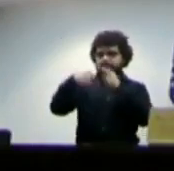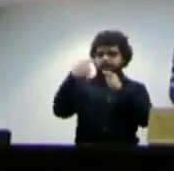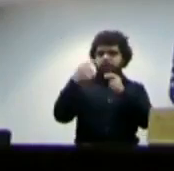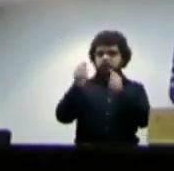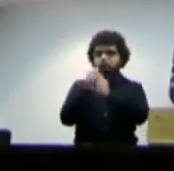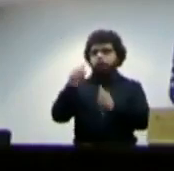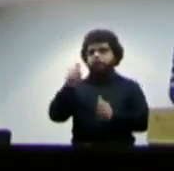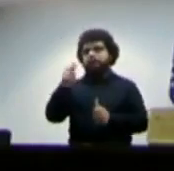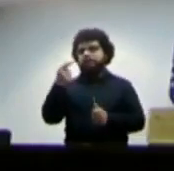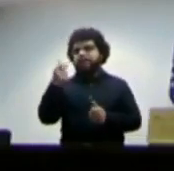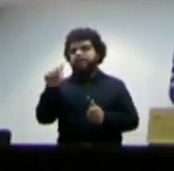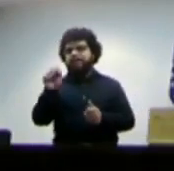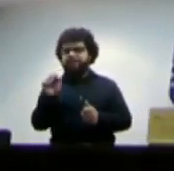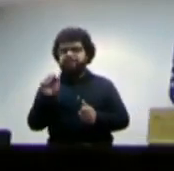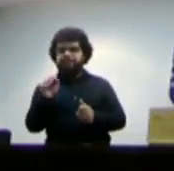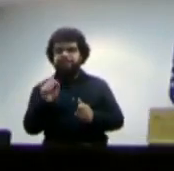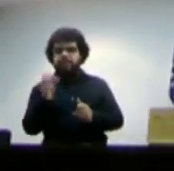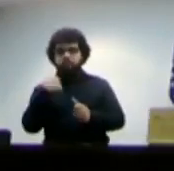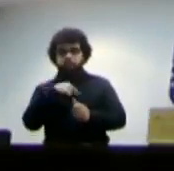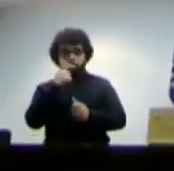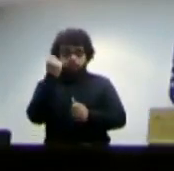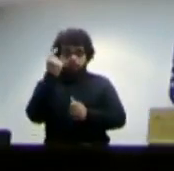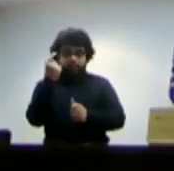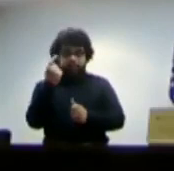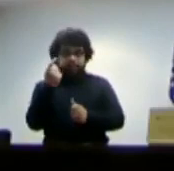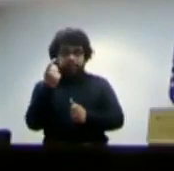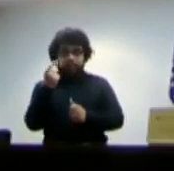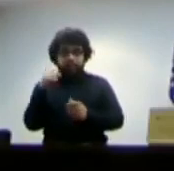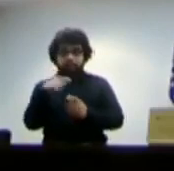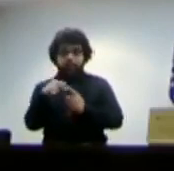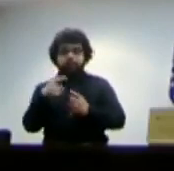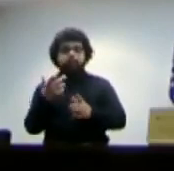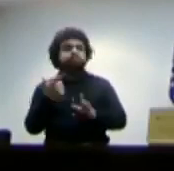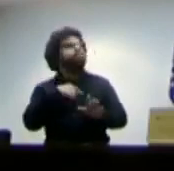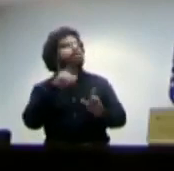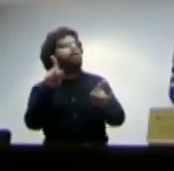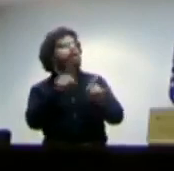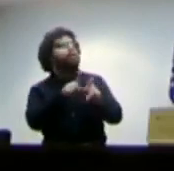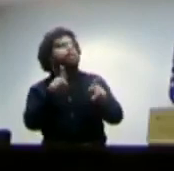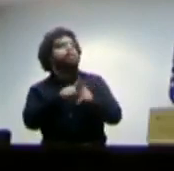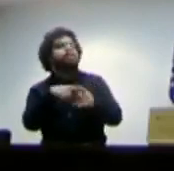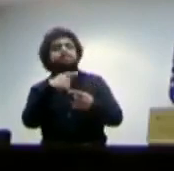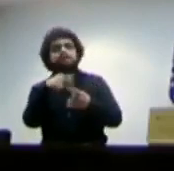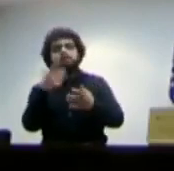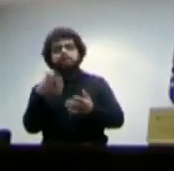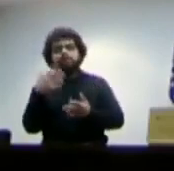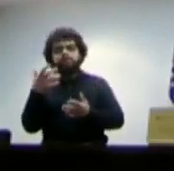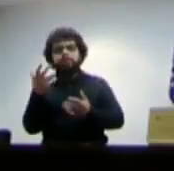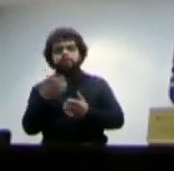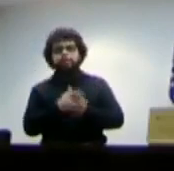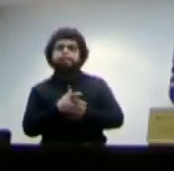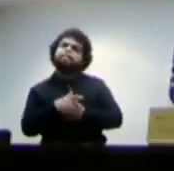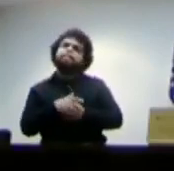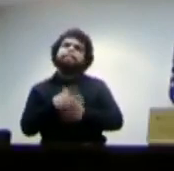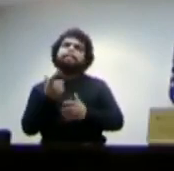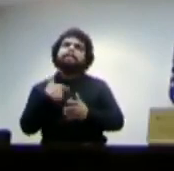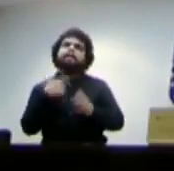cómo las unidades nuestras, cuando hay un evento, como pasa en una... Lo podría comparar para